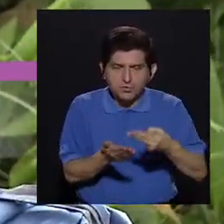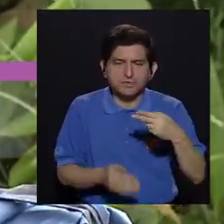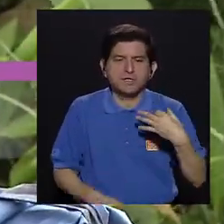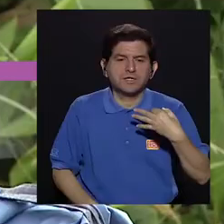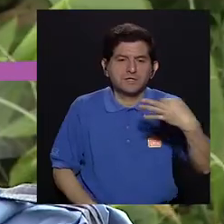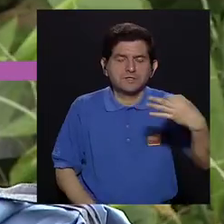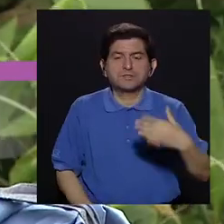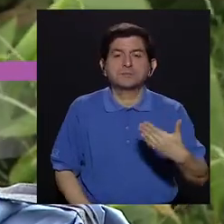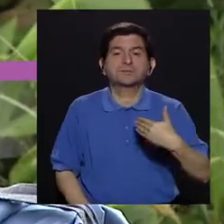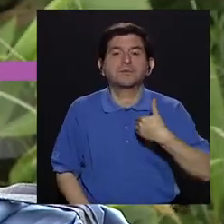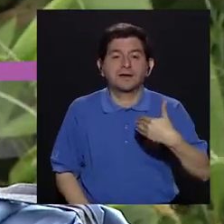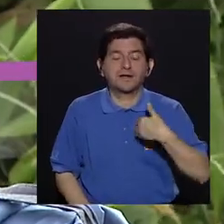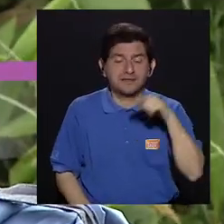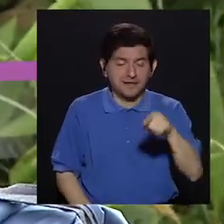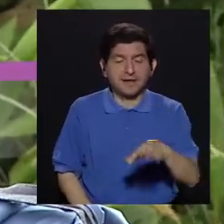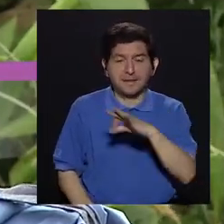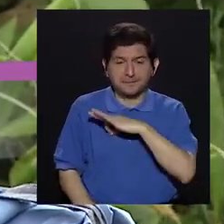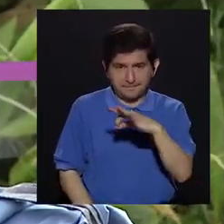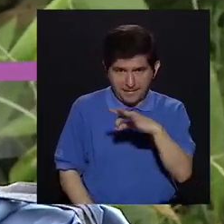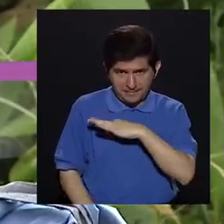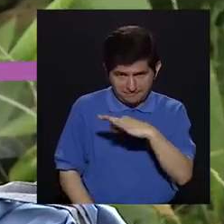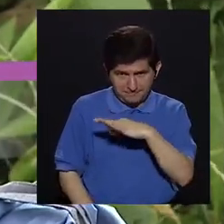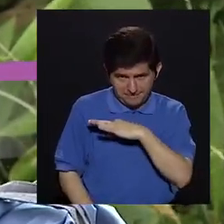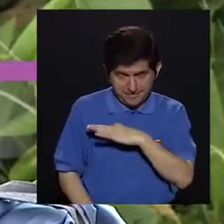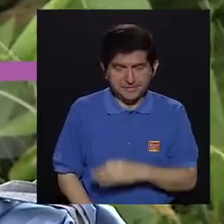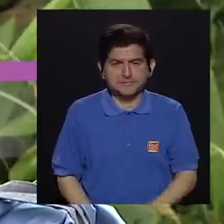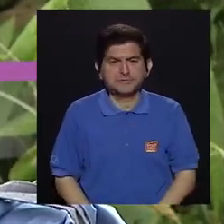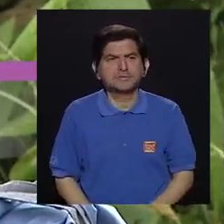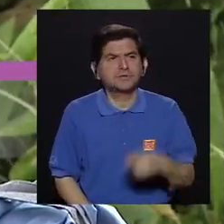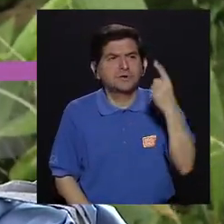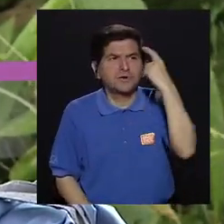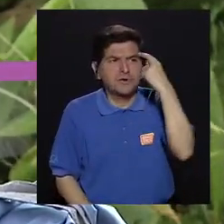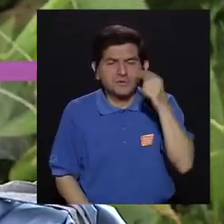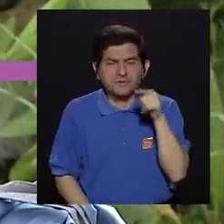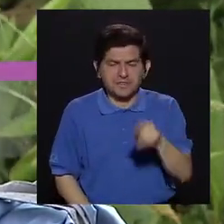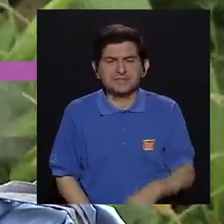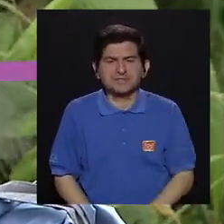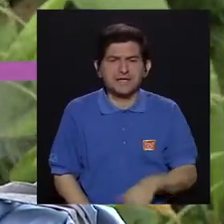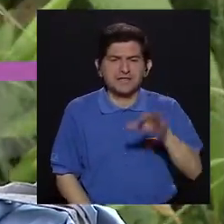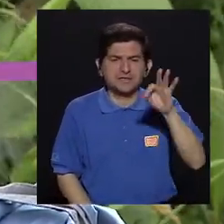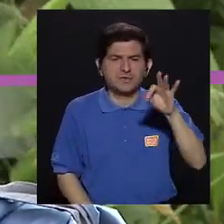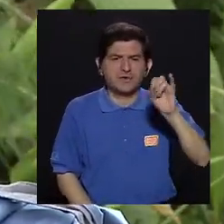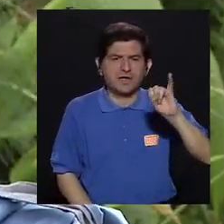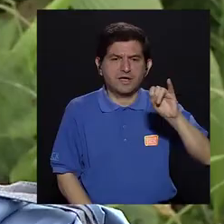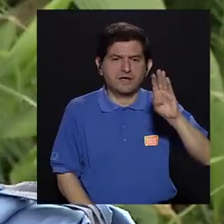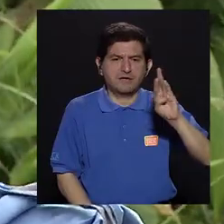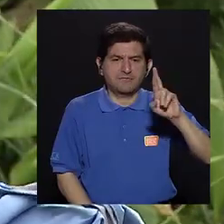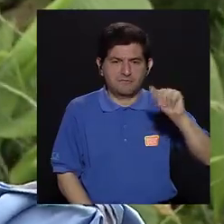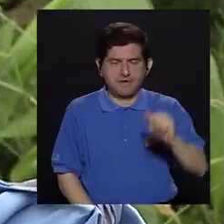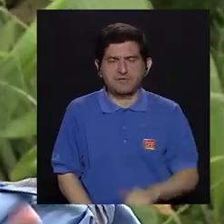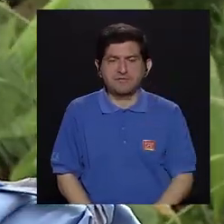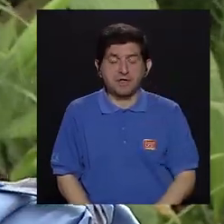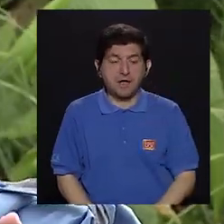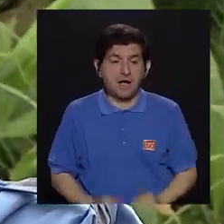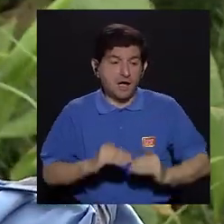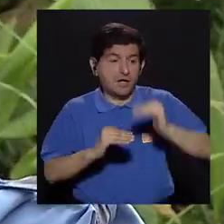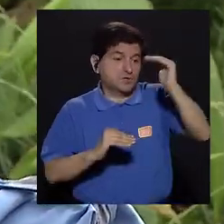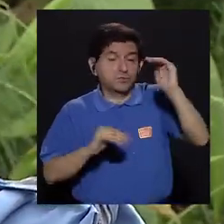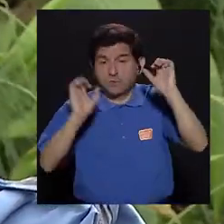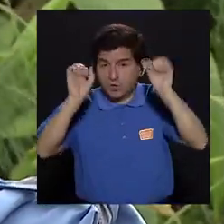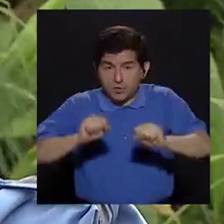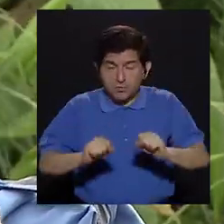diarias para poder obtener ese beneficio, por lo menos de la fibra. Si podemos más, digamos, nosotros pensamos